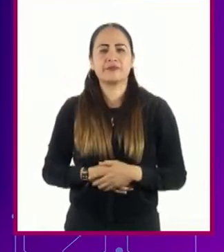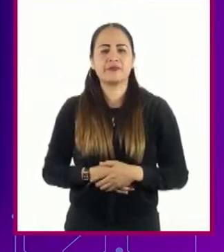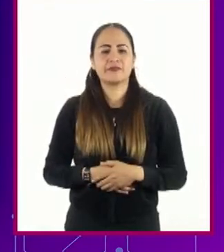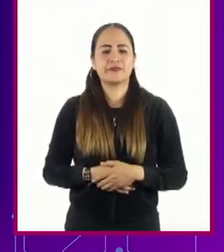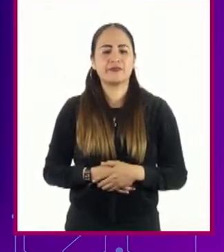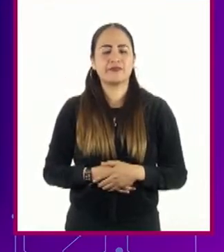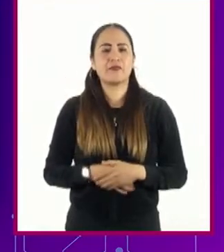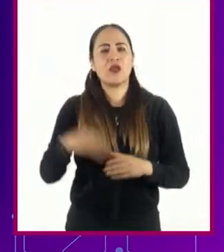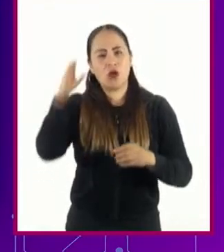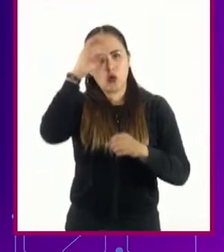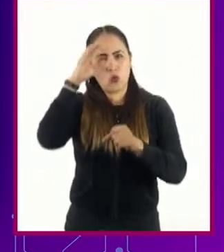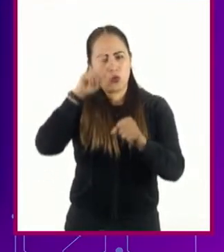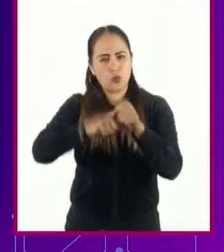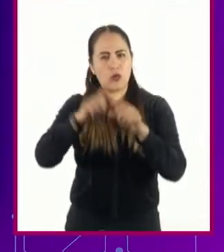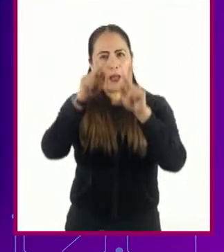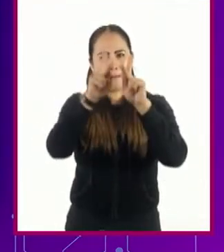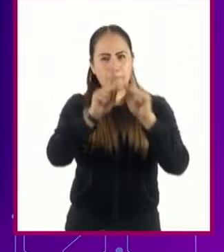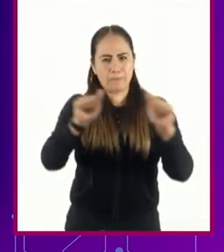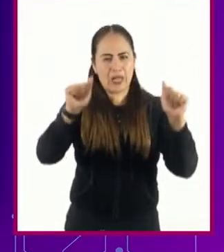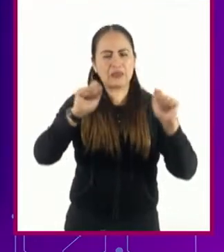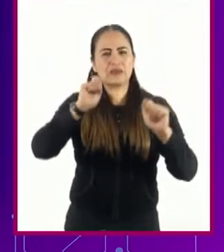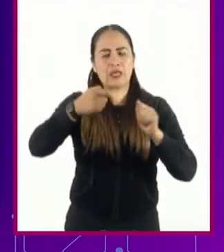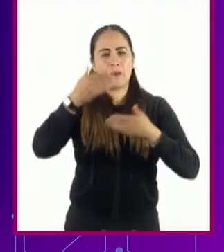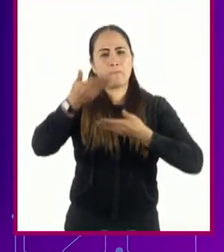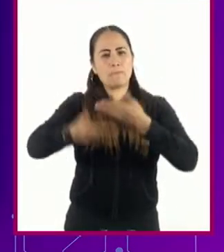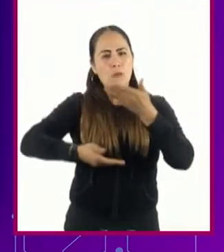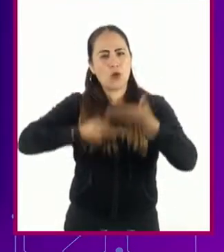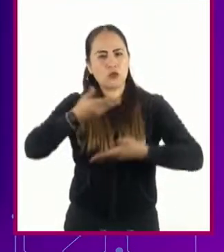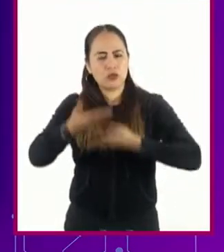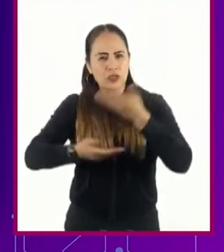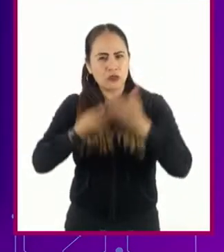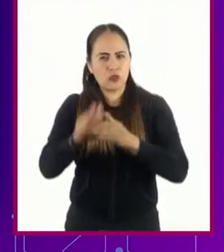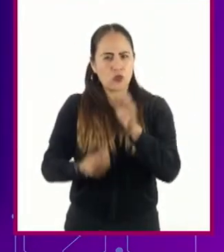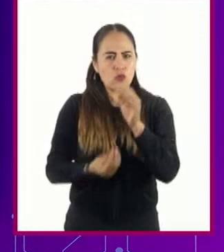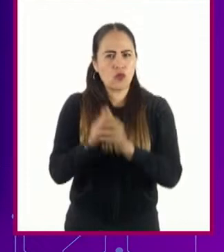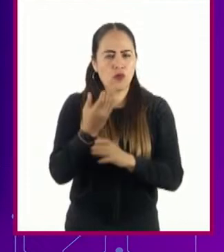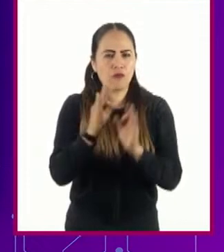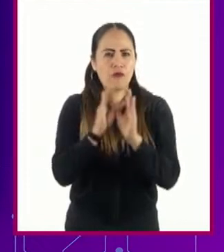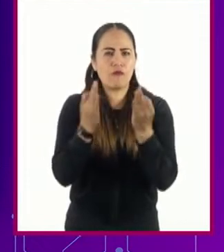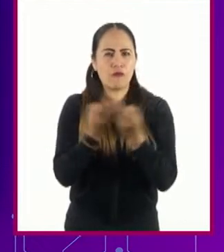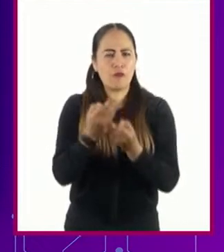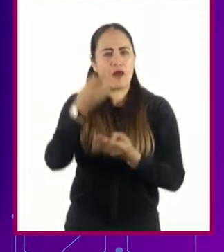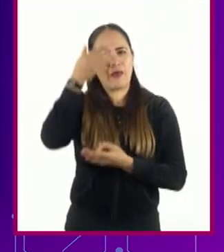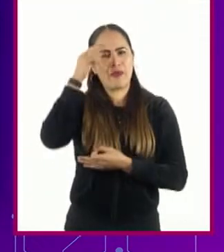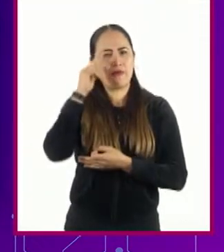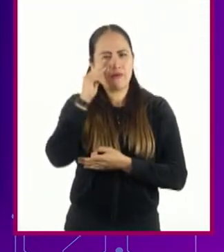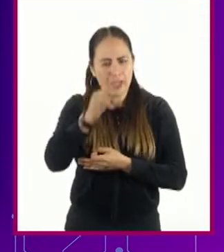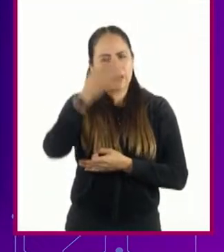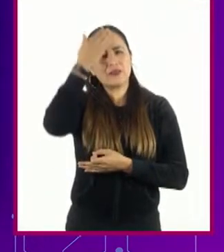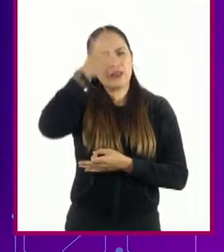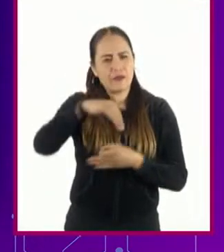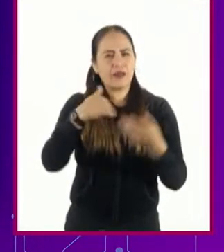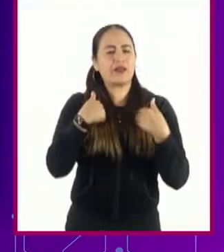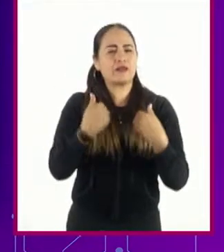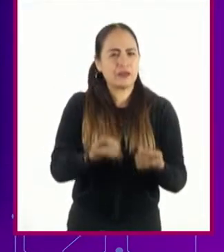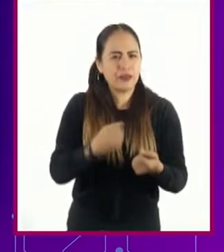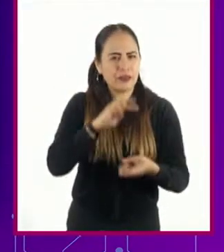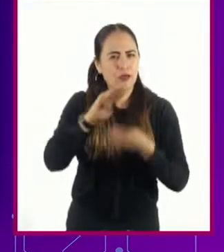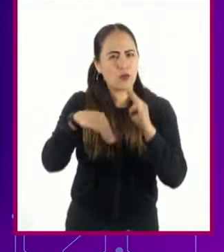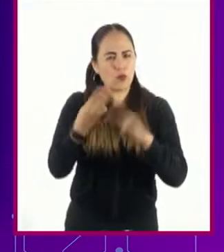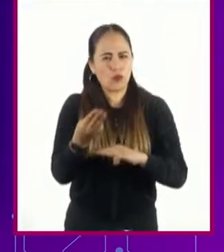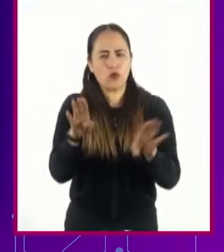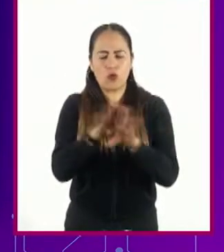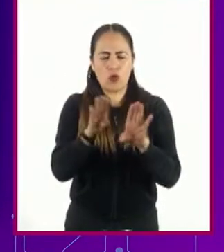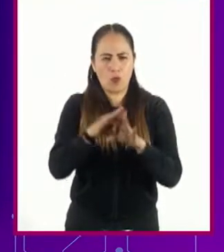la cultura de la paz es un proceso de consolidación de una nueva manera de ver, entender y vivir en el mundo, empezando por el propio ser